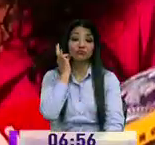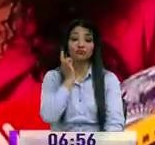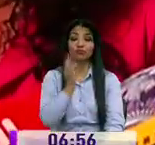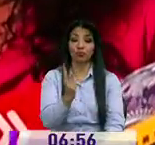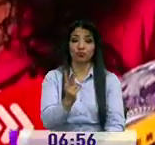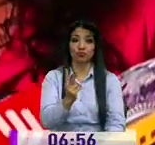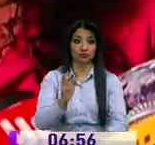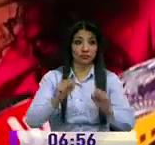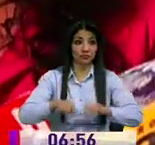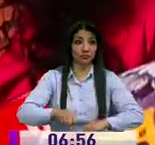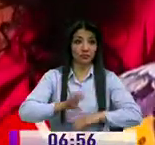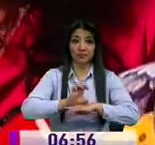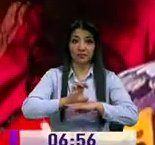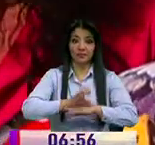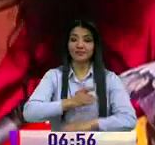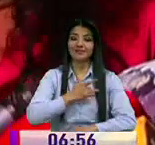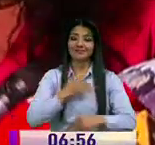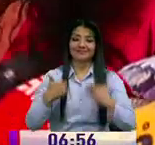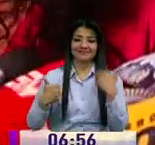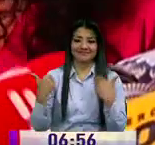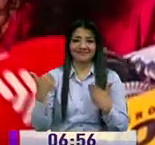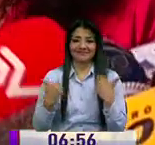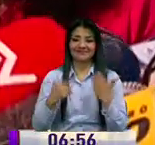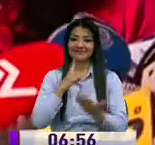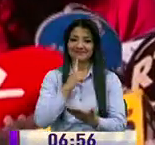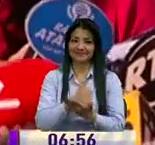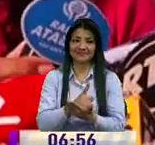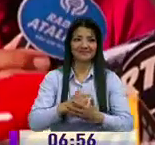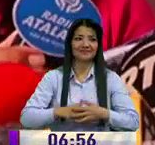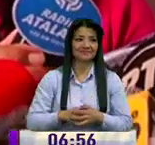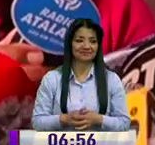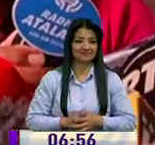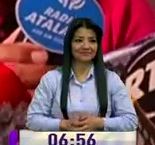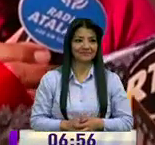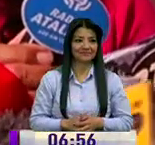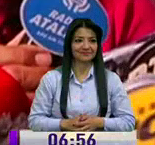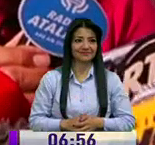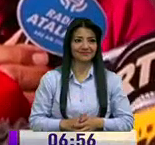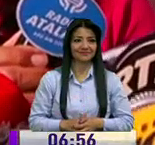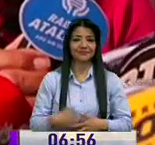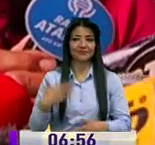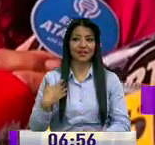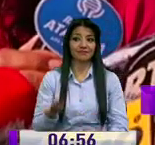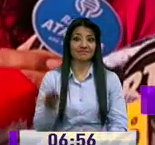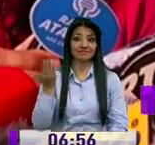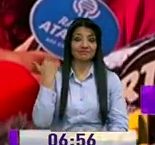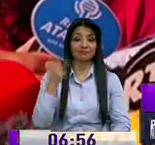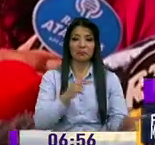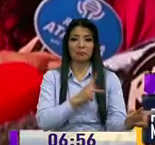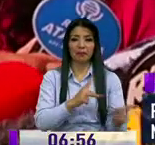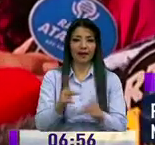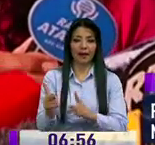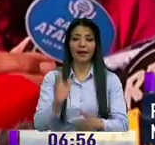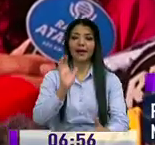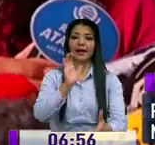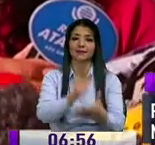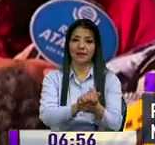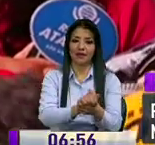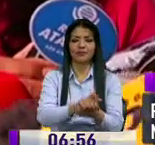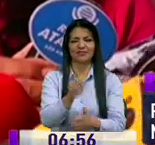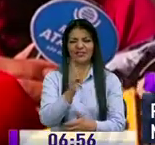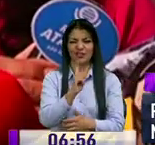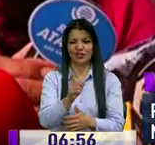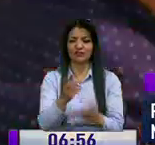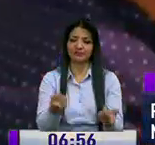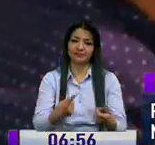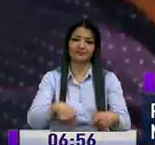La verdad, me siento muy contenta, porque en sí teníamos planeado casarnos así, no casarnos, unión